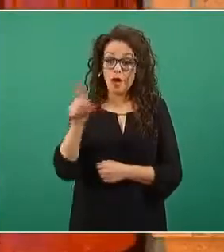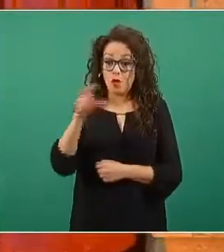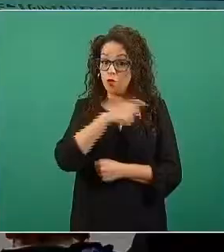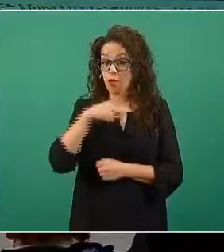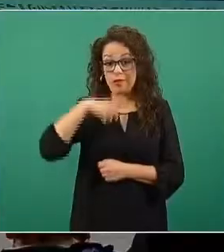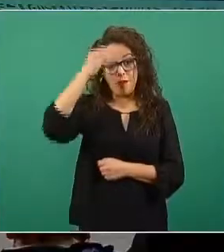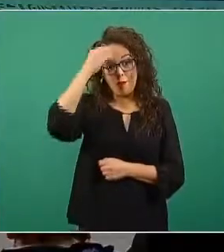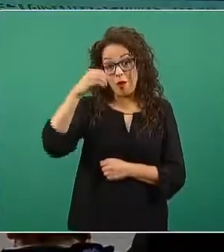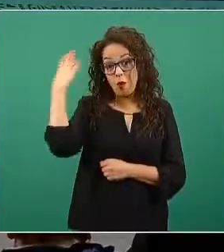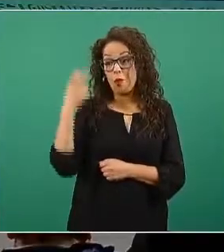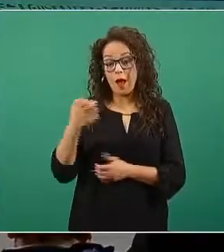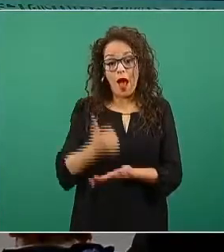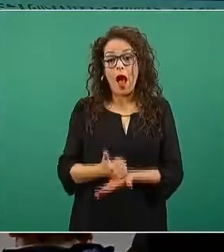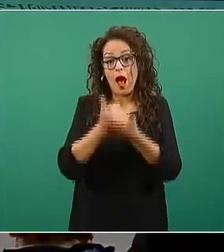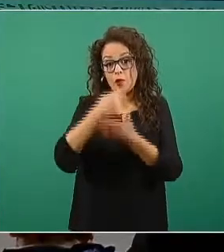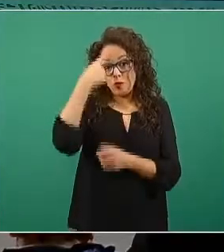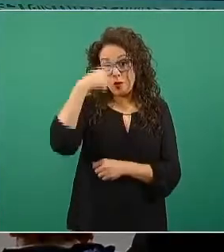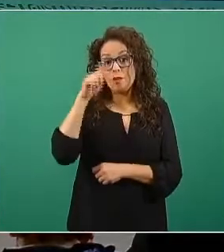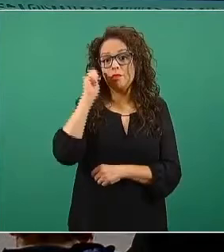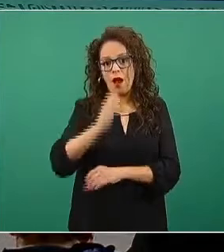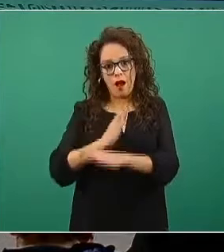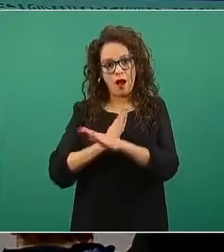de infecciones de transmisión sexual.